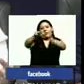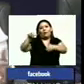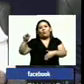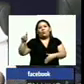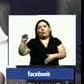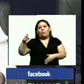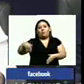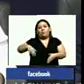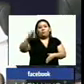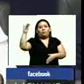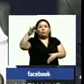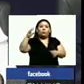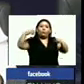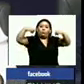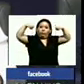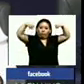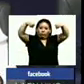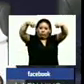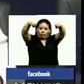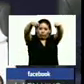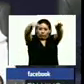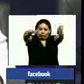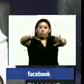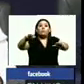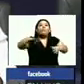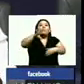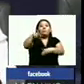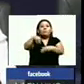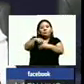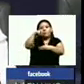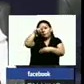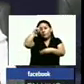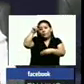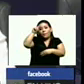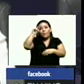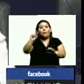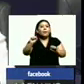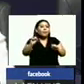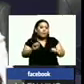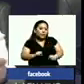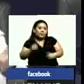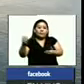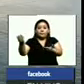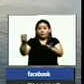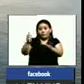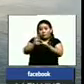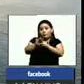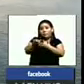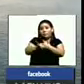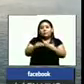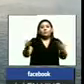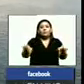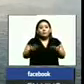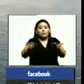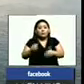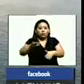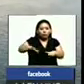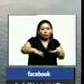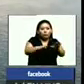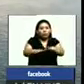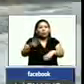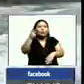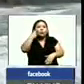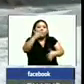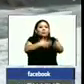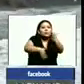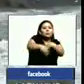De preparación De toda una condición Integral Para poder recibir Ese proyecto Subcity Iniciará en la Playa El